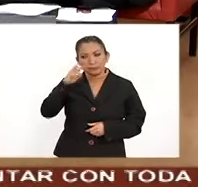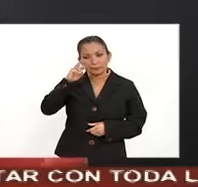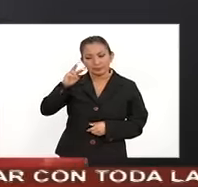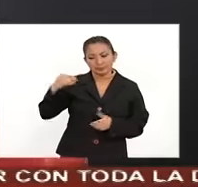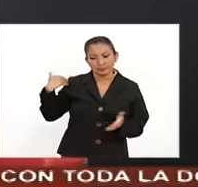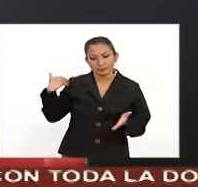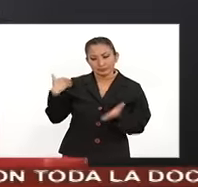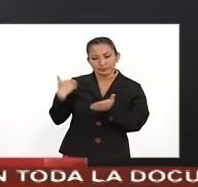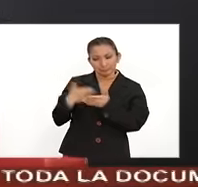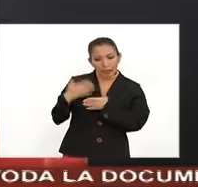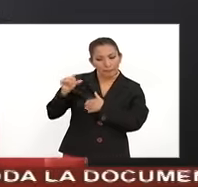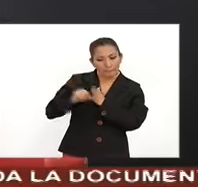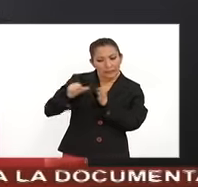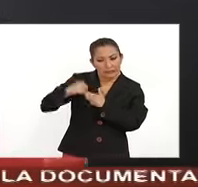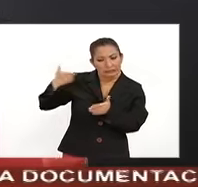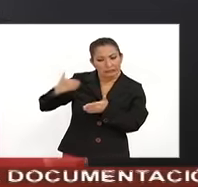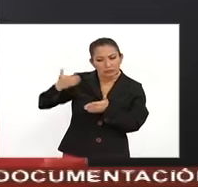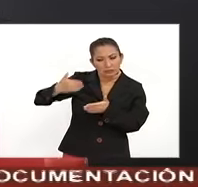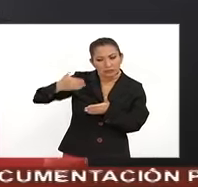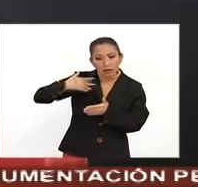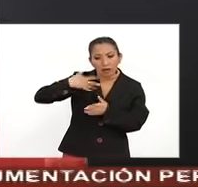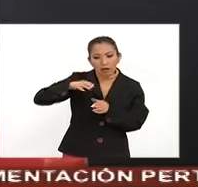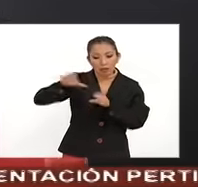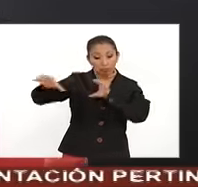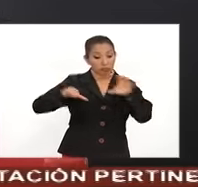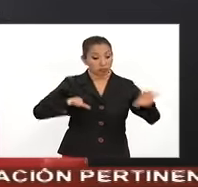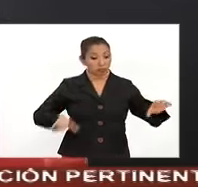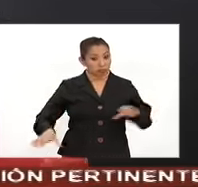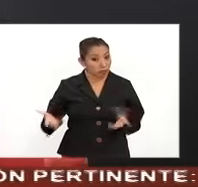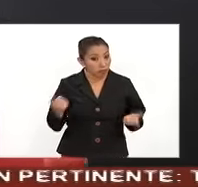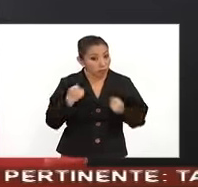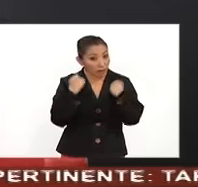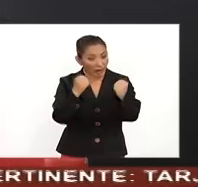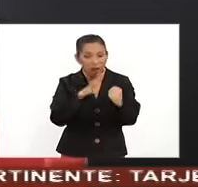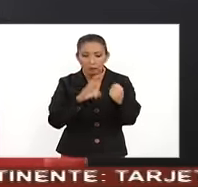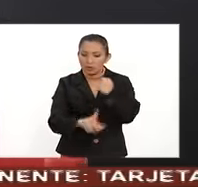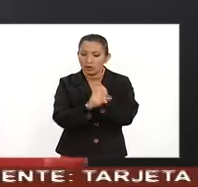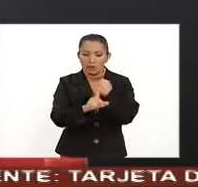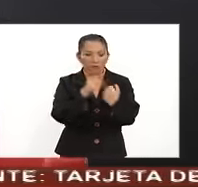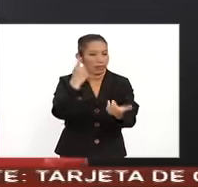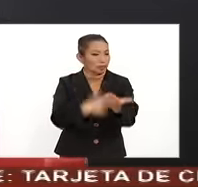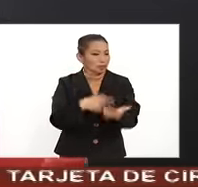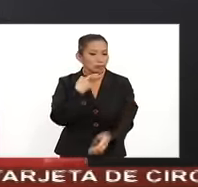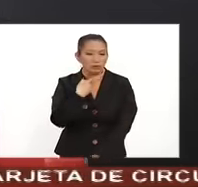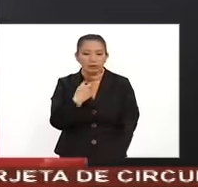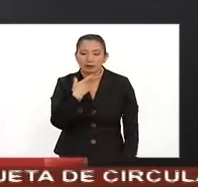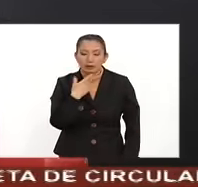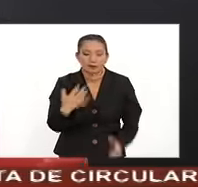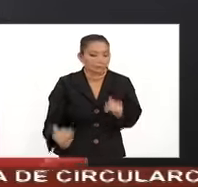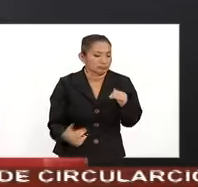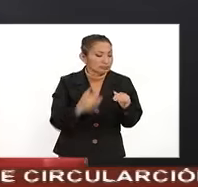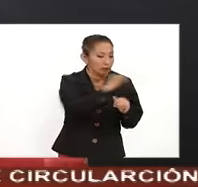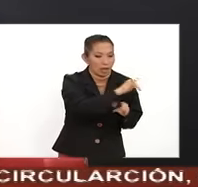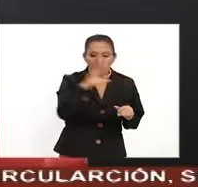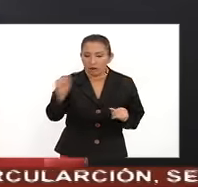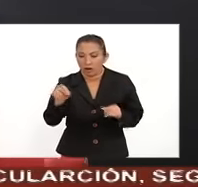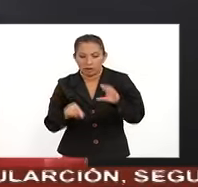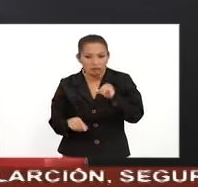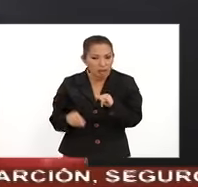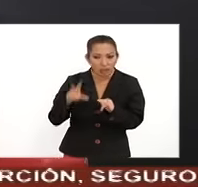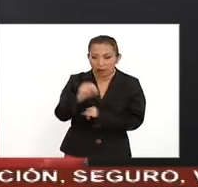últimos meses es que no hay una división de poderes, hay una crisis política que cada día se acentúa más. En